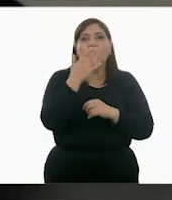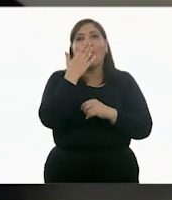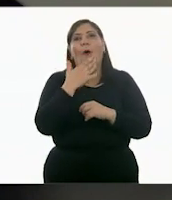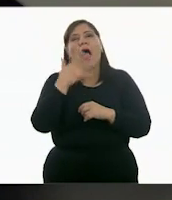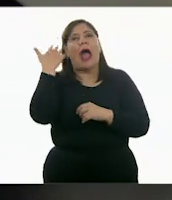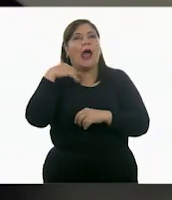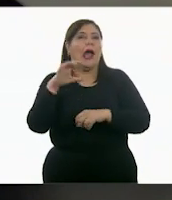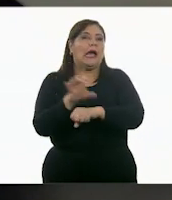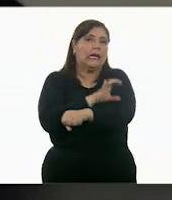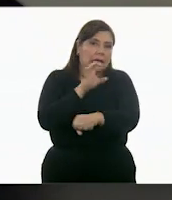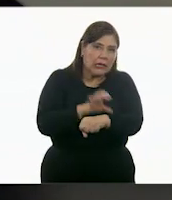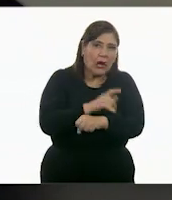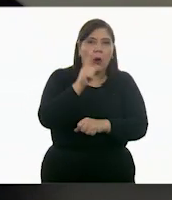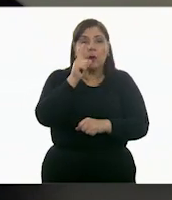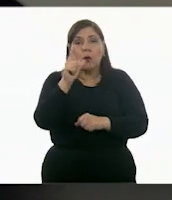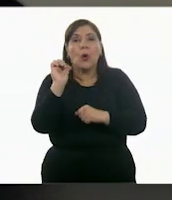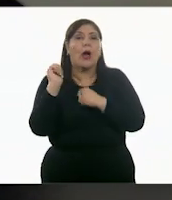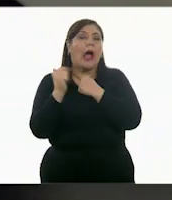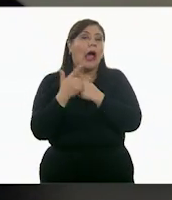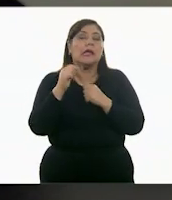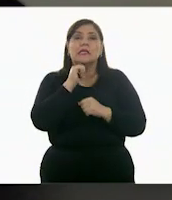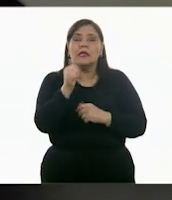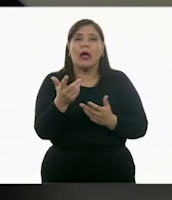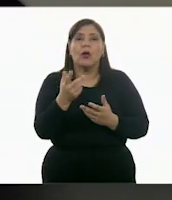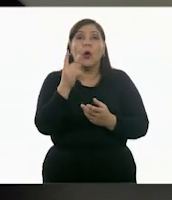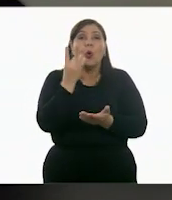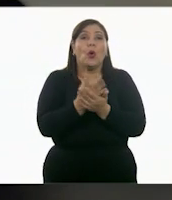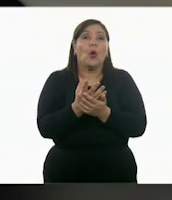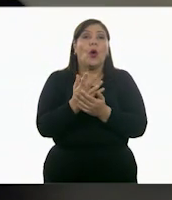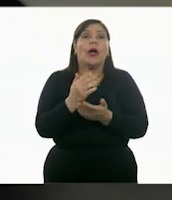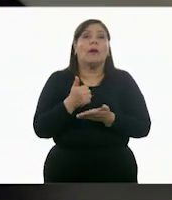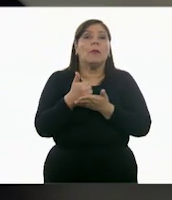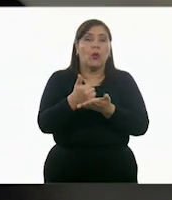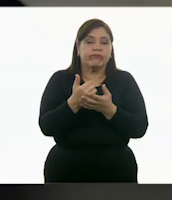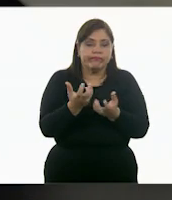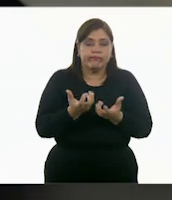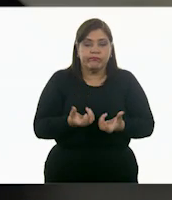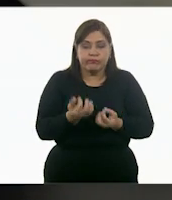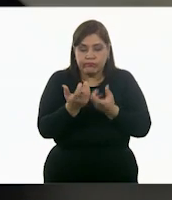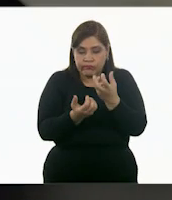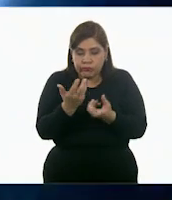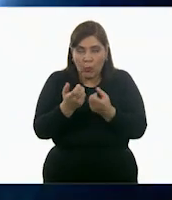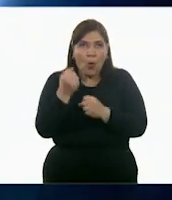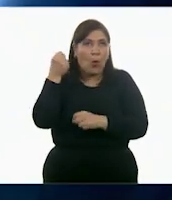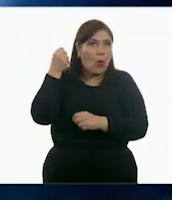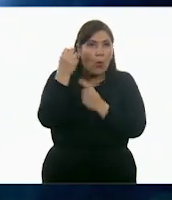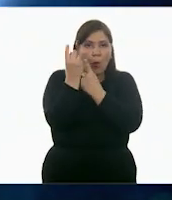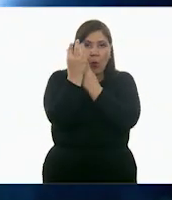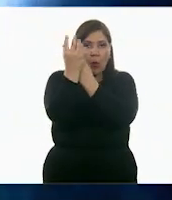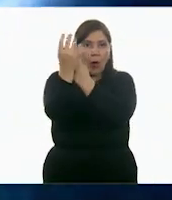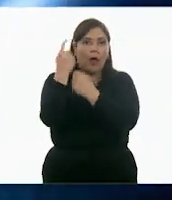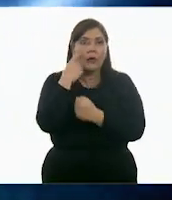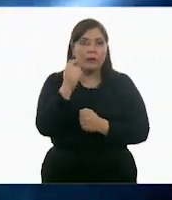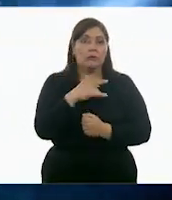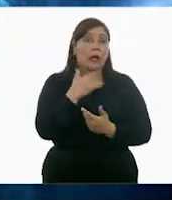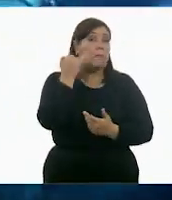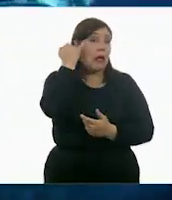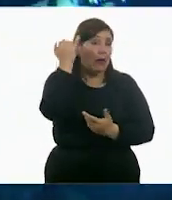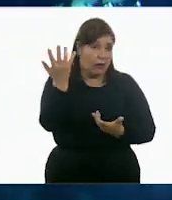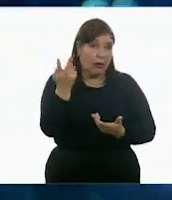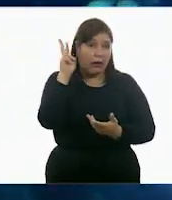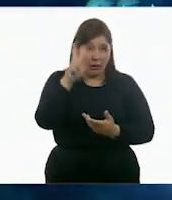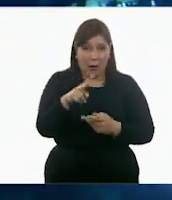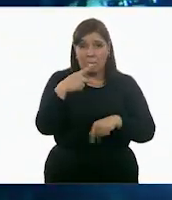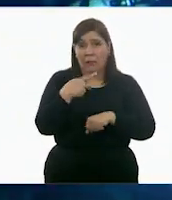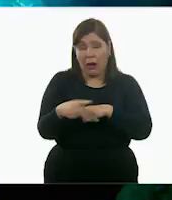electricidad, sin iluminación, únicamente ayudados por fogatas y antorchas posiblemente. Esto es un peligro